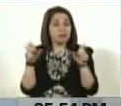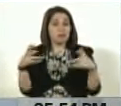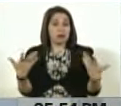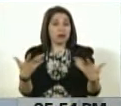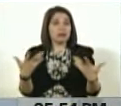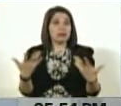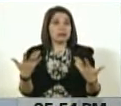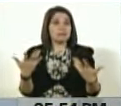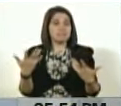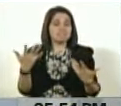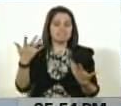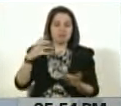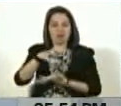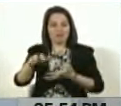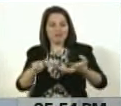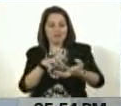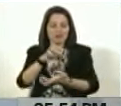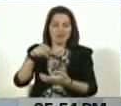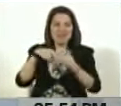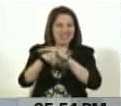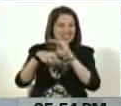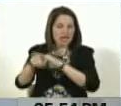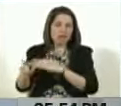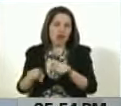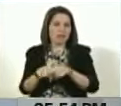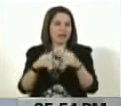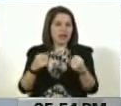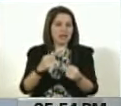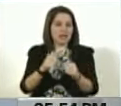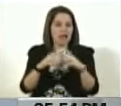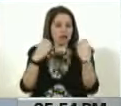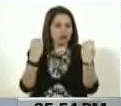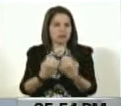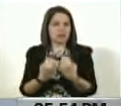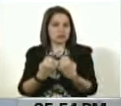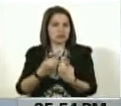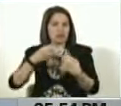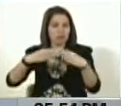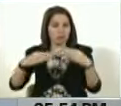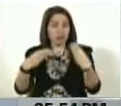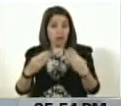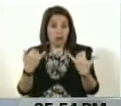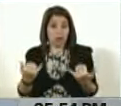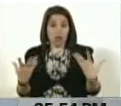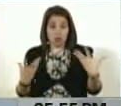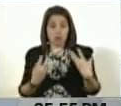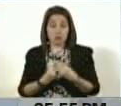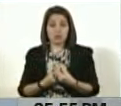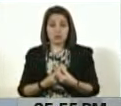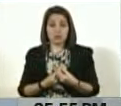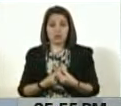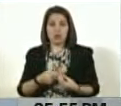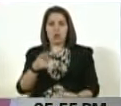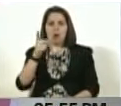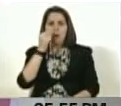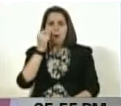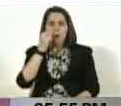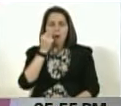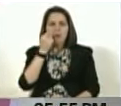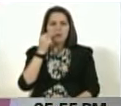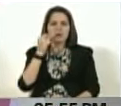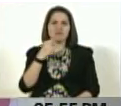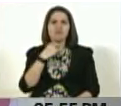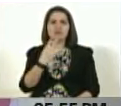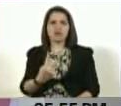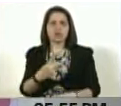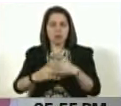como es una especie de guarimba, pero dentro de la panadería y de la organización popular. Pero para hablar de este tema ya nos acompaña en el estudio José Solórzano, vocero